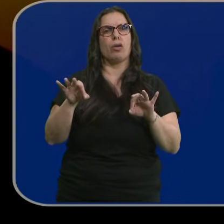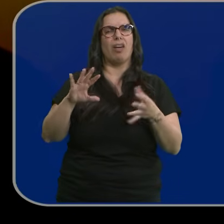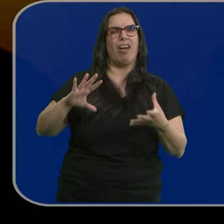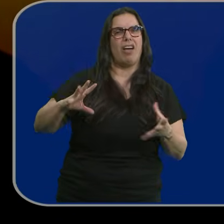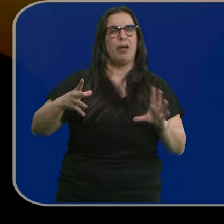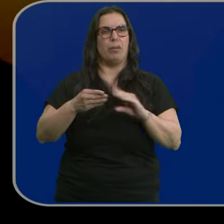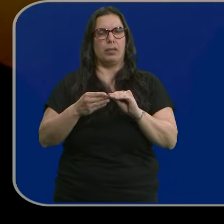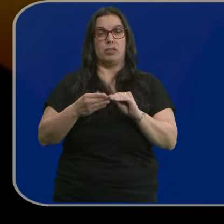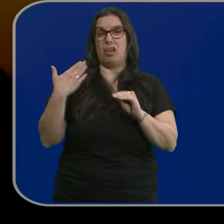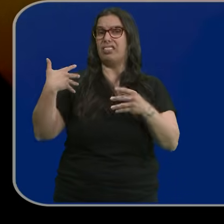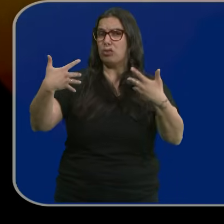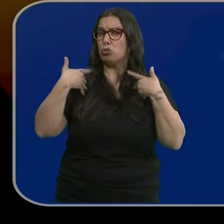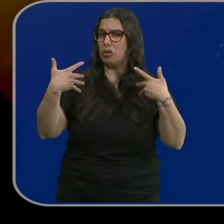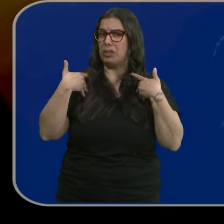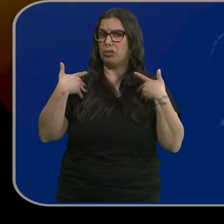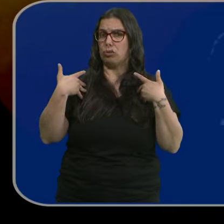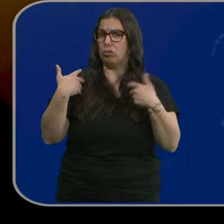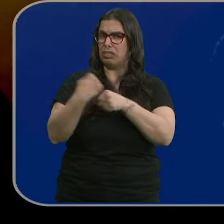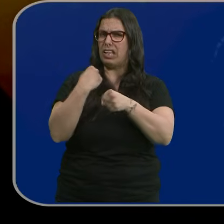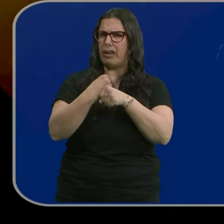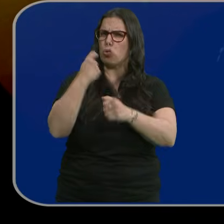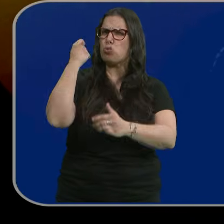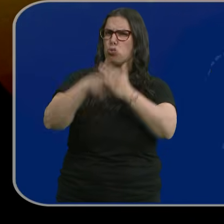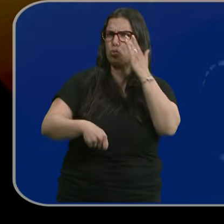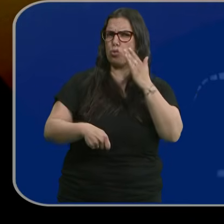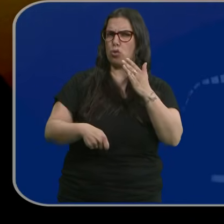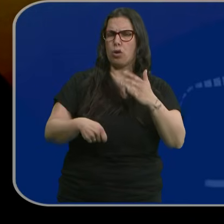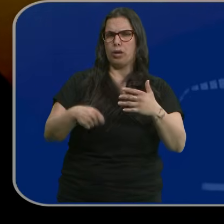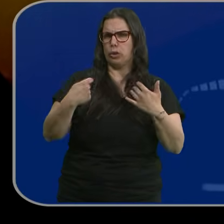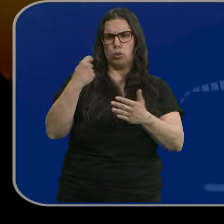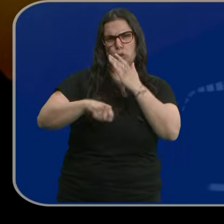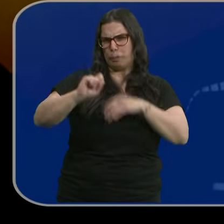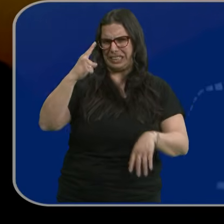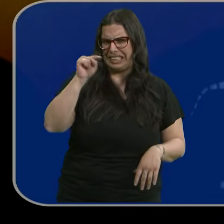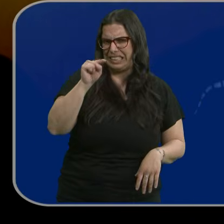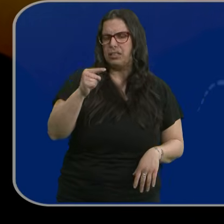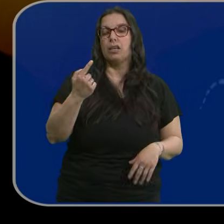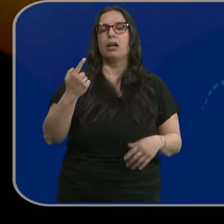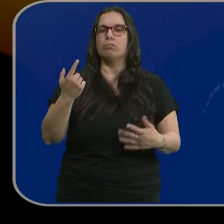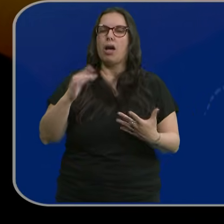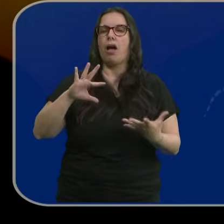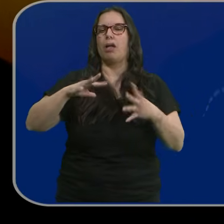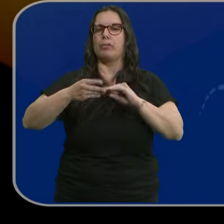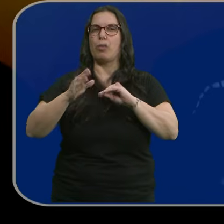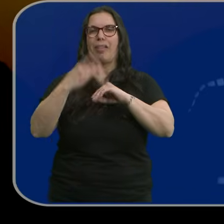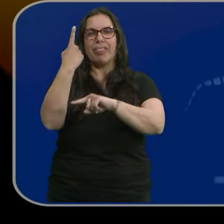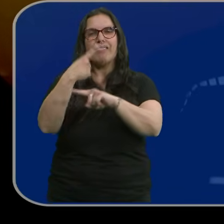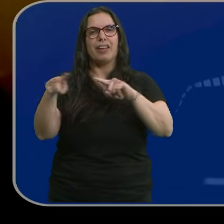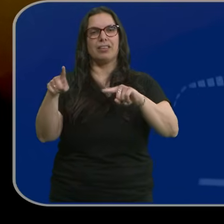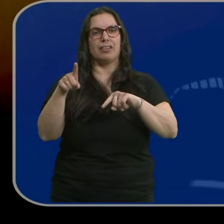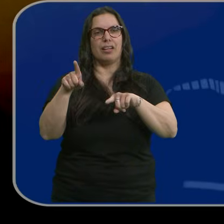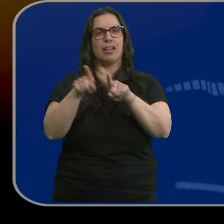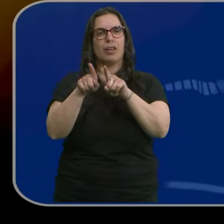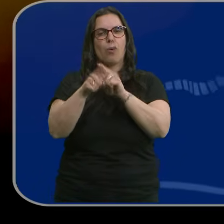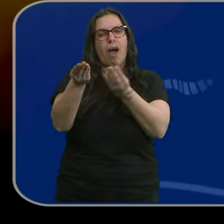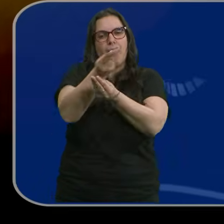ser un lugar de sufrimiento en el trabajo como no se ha visto, porque la vida del minero es la más dura que hay, a algo totalmente distinto. No creo que el karma